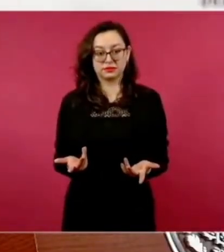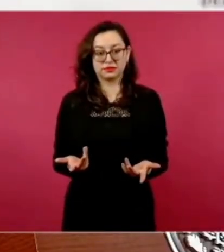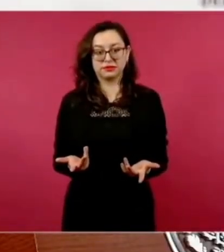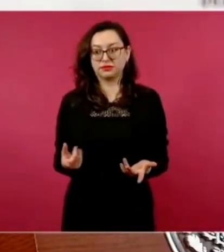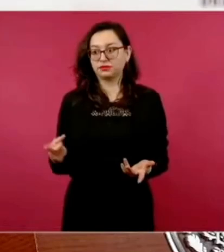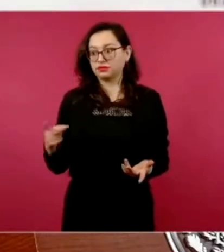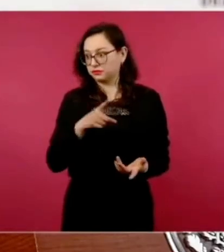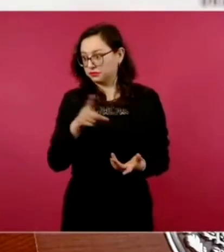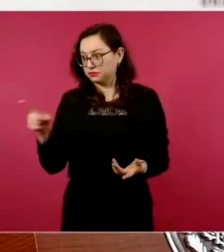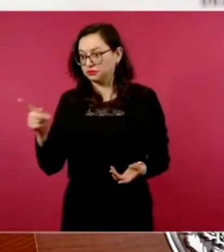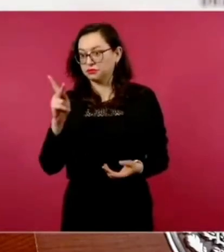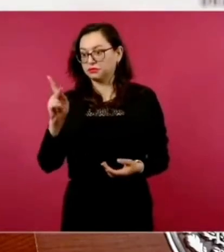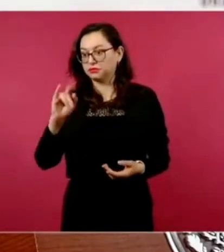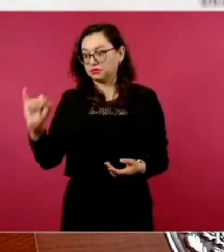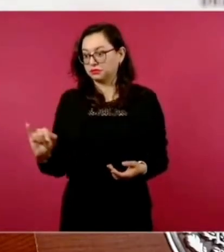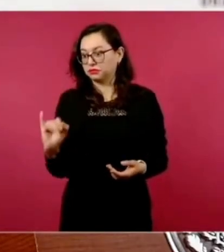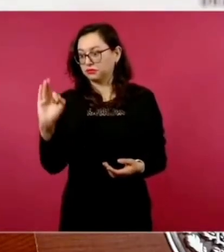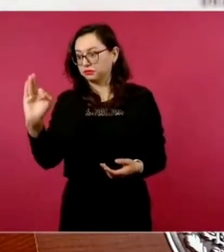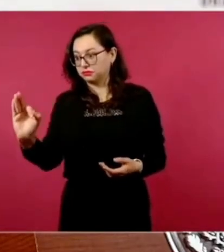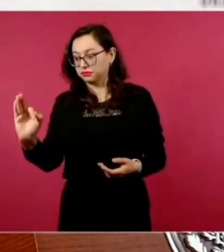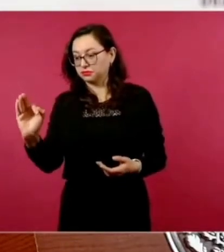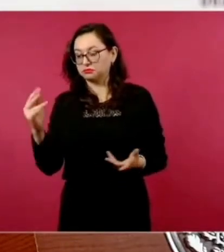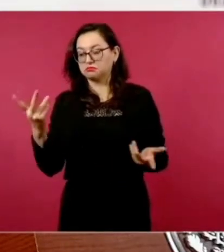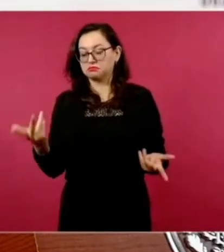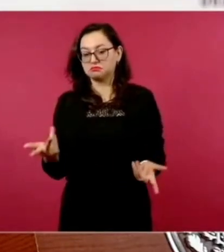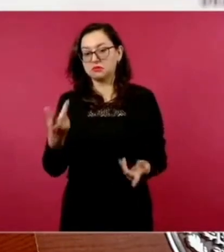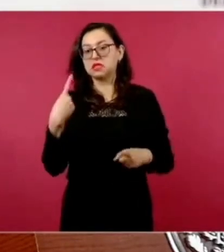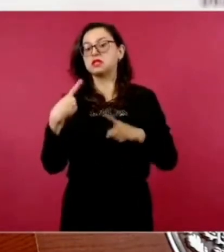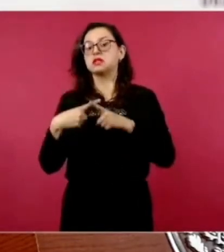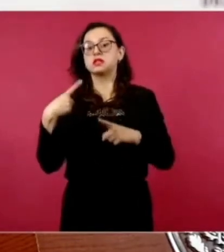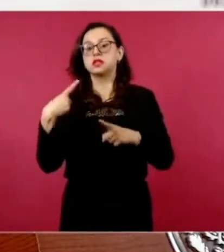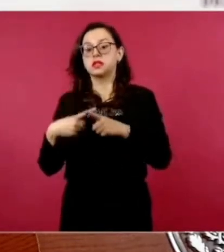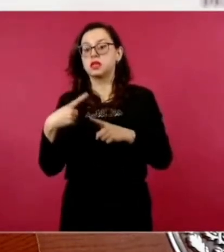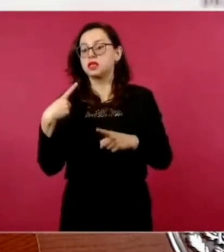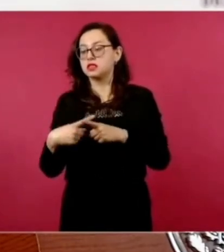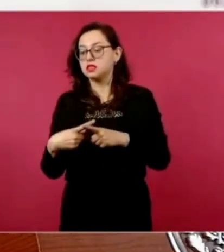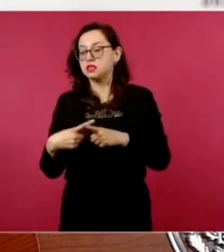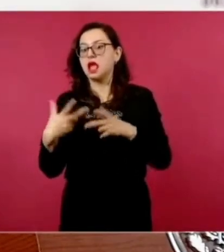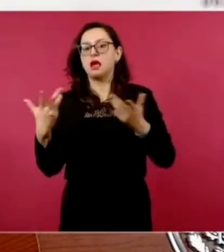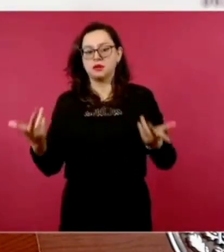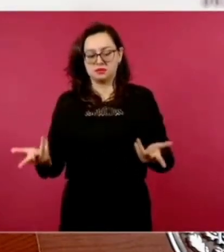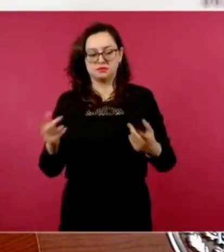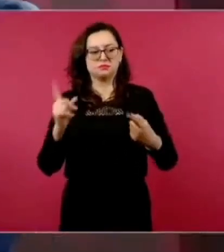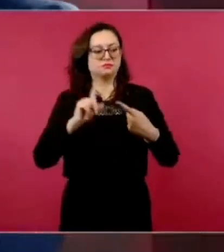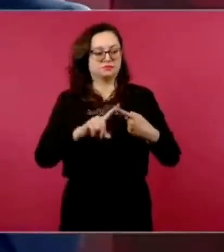sus candidatos, mujeres y hombres, el Poder Legislativo